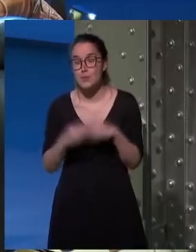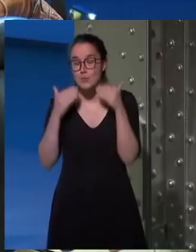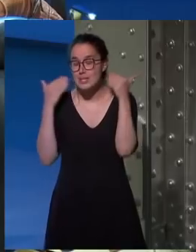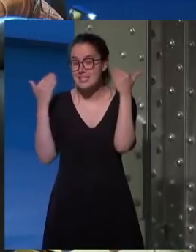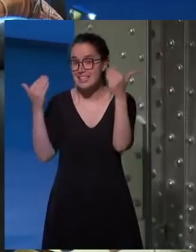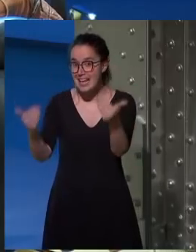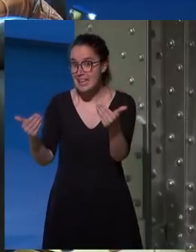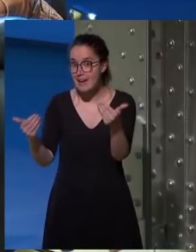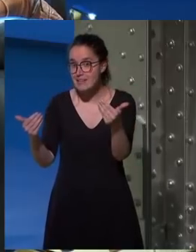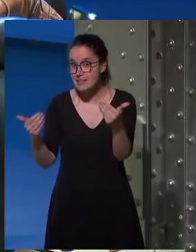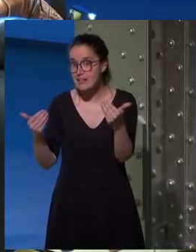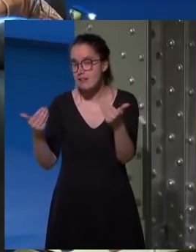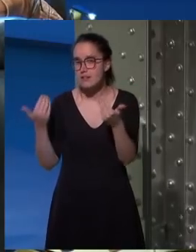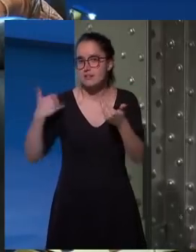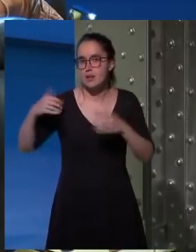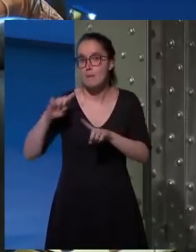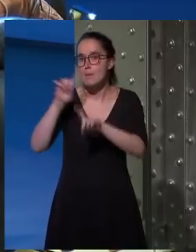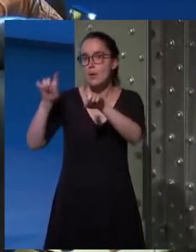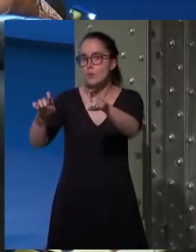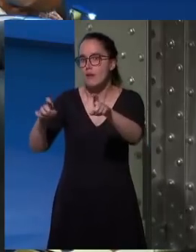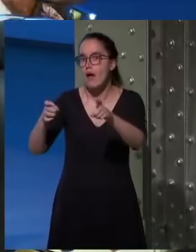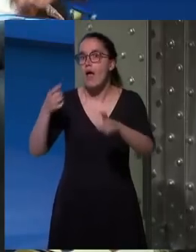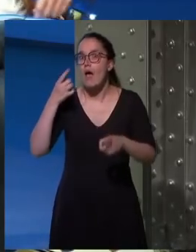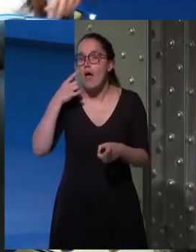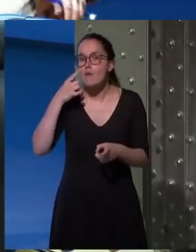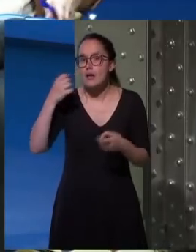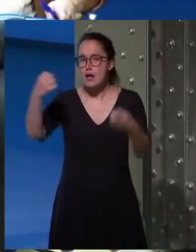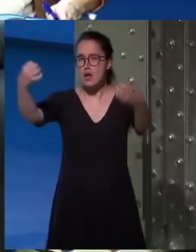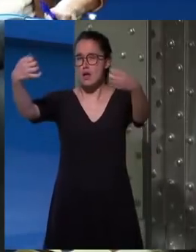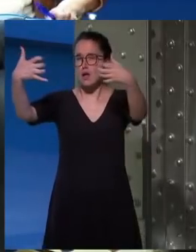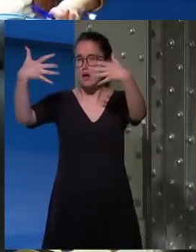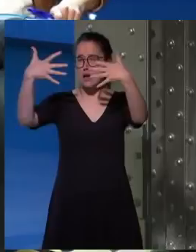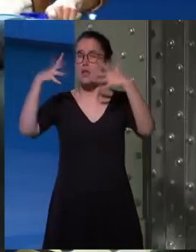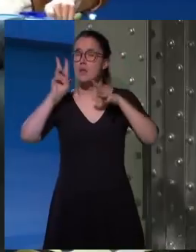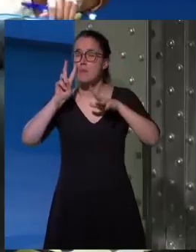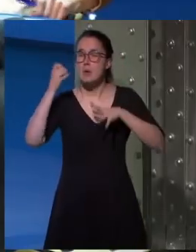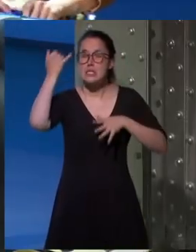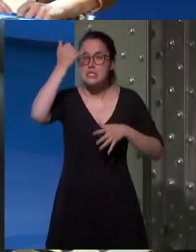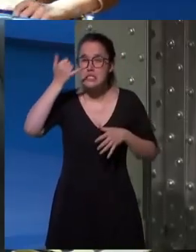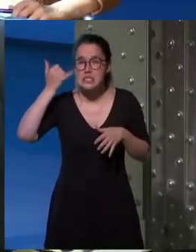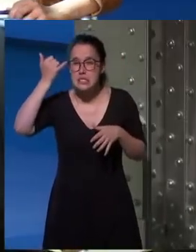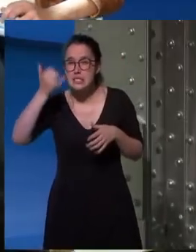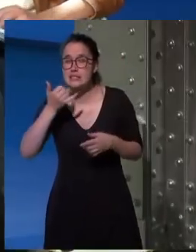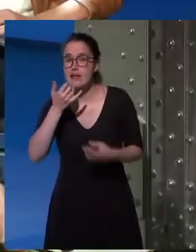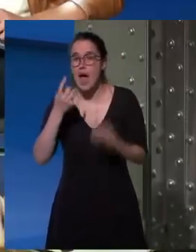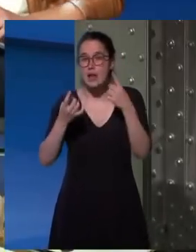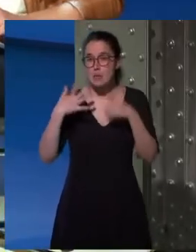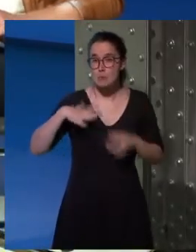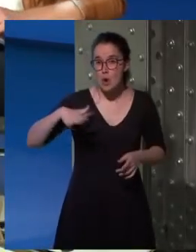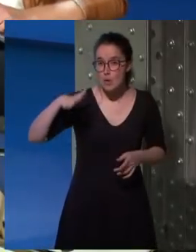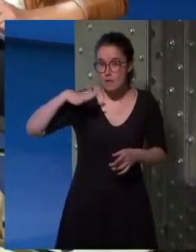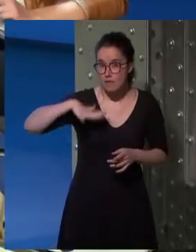muchas gracias, y abrimos ya el turno de preguntas. A ver, aquí tenemos las luces que vemos mal, o sea que cuando alguien, por